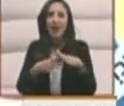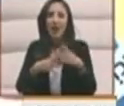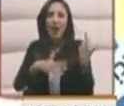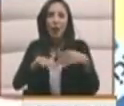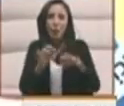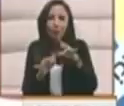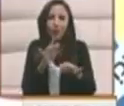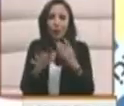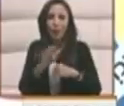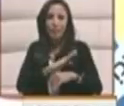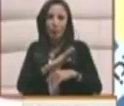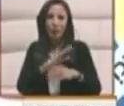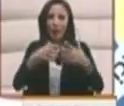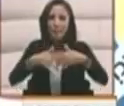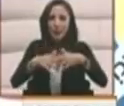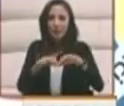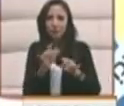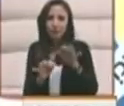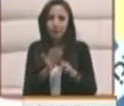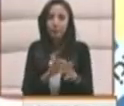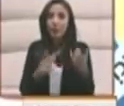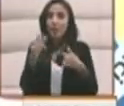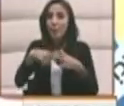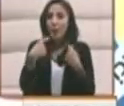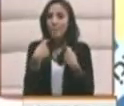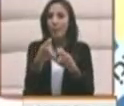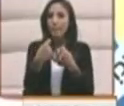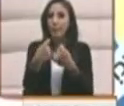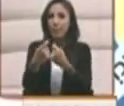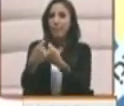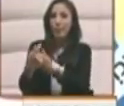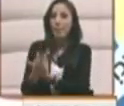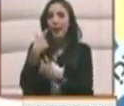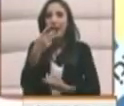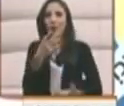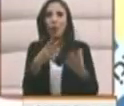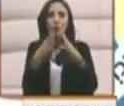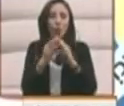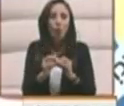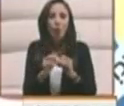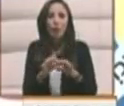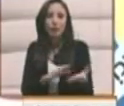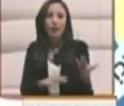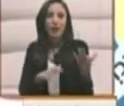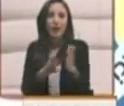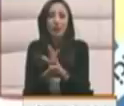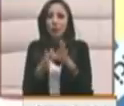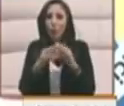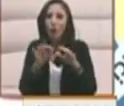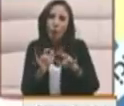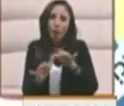y también facilitó pagos y entrega de material y equipos electrónicos,